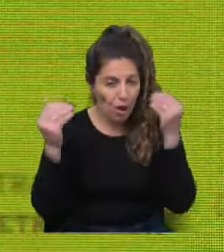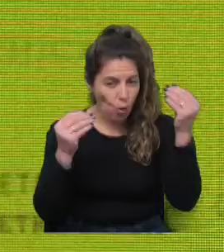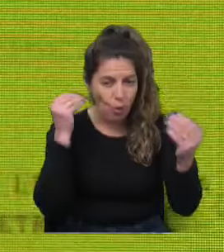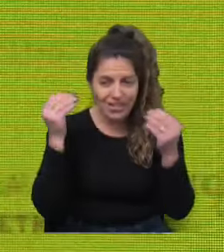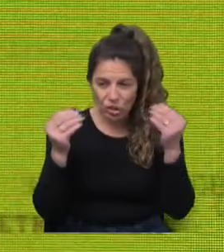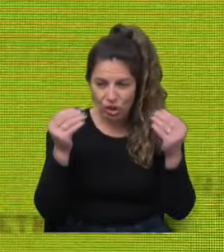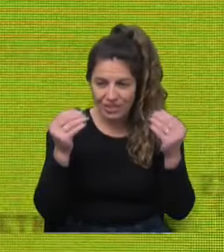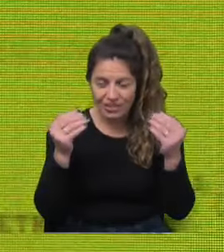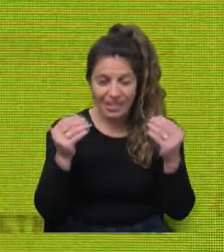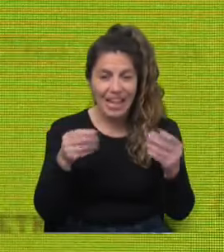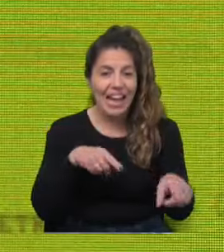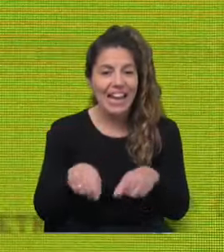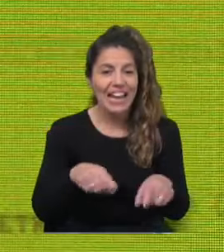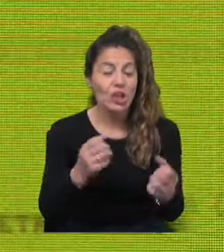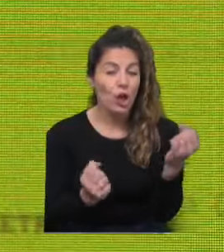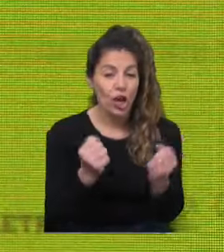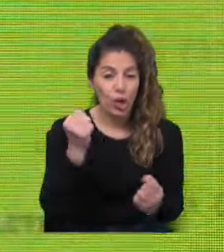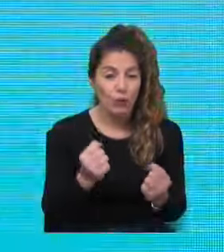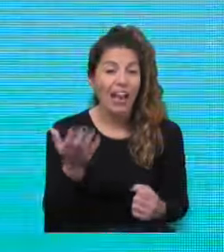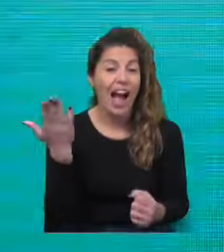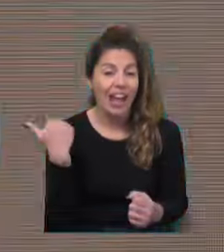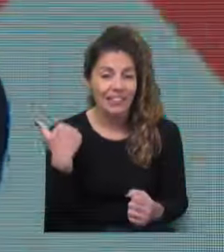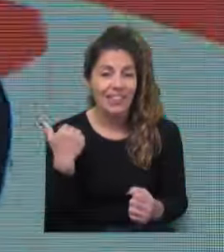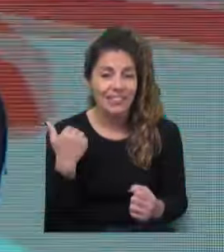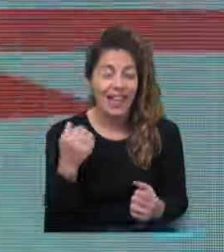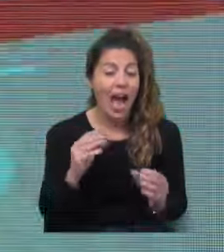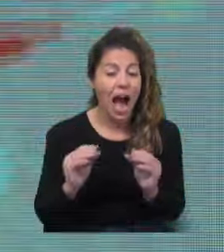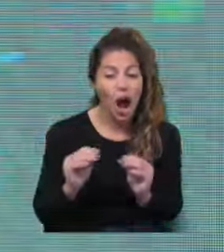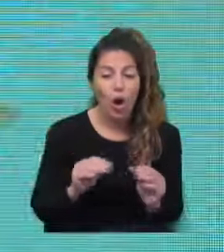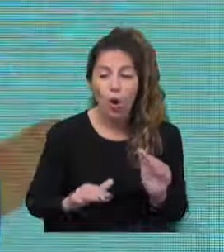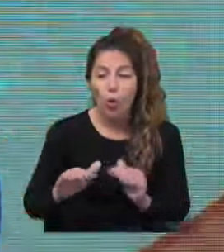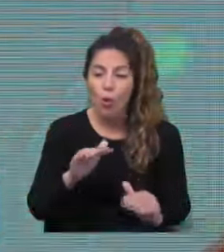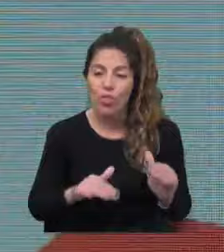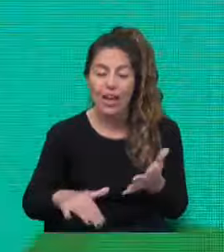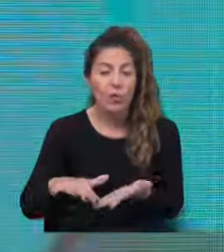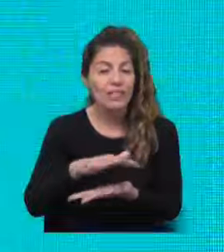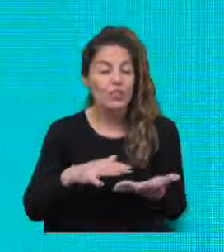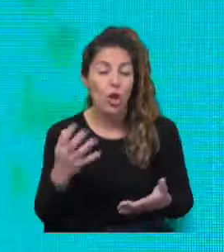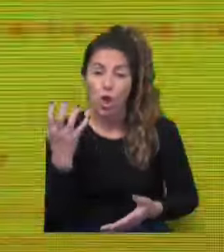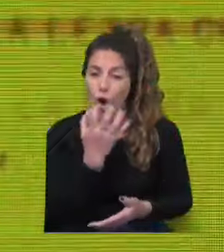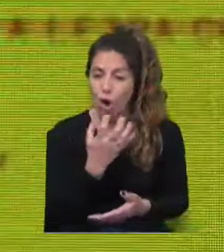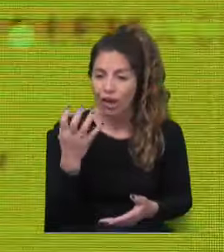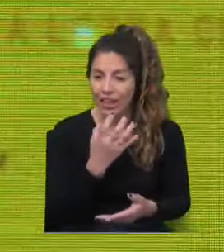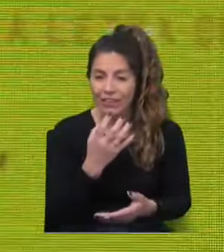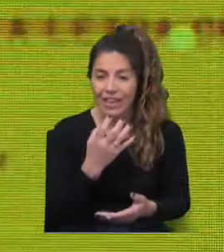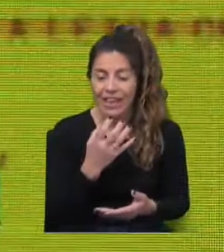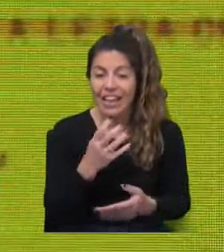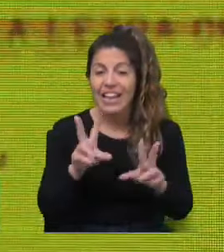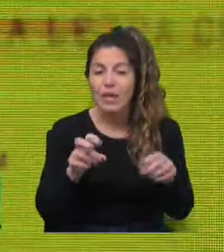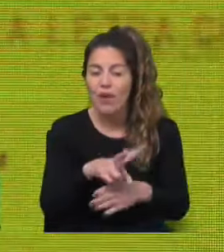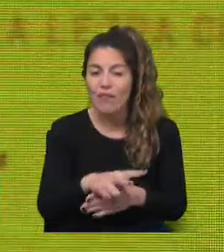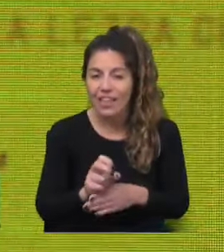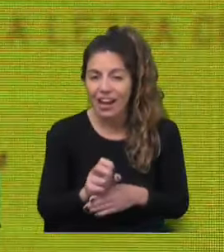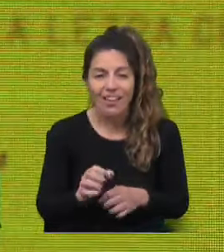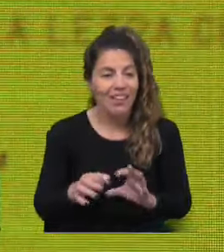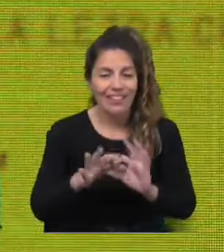preocupaciones en la gestión económica era acomodar una situación catastrófica en el terreno fiscal, está